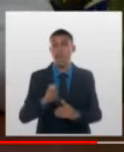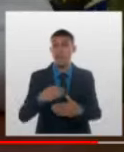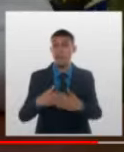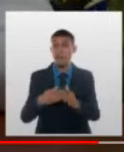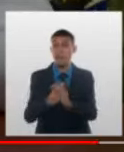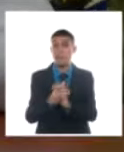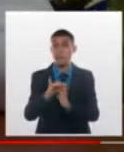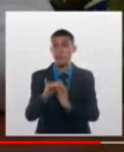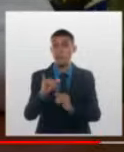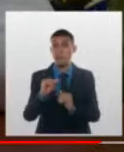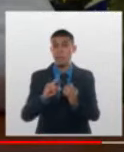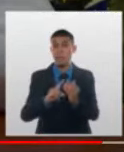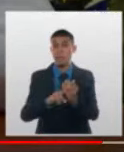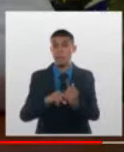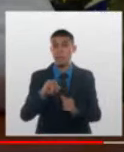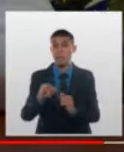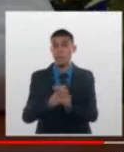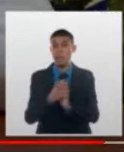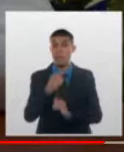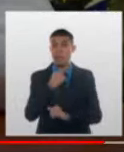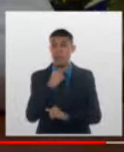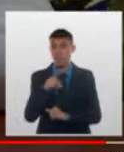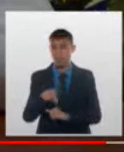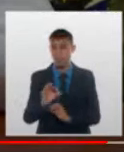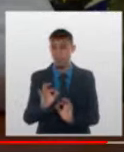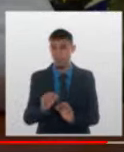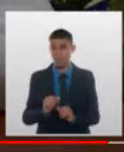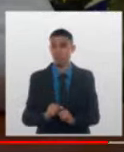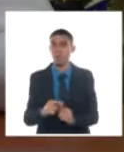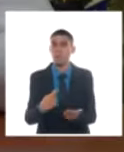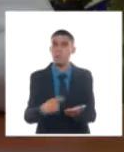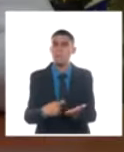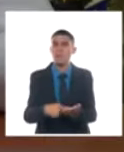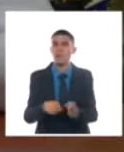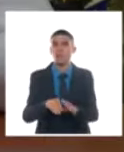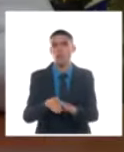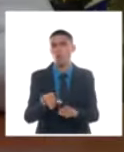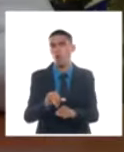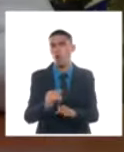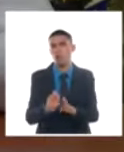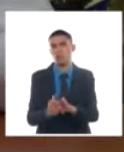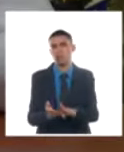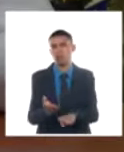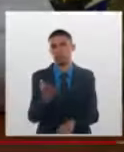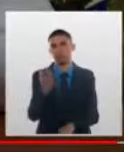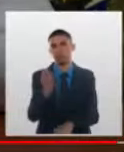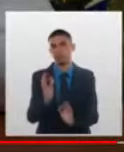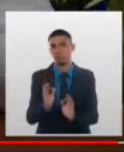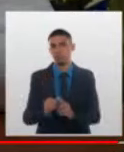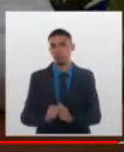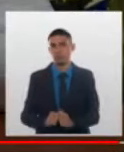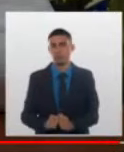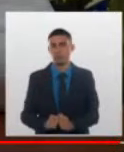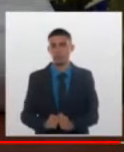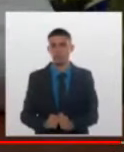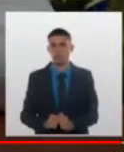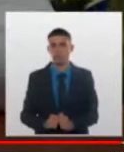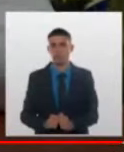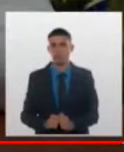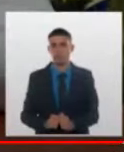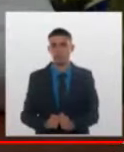el precio que se le pone hoy a la industria son precios muy superiores a estos importes que tenemos nosotros fundamentalmente